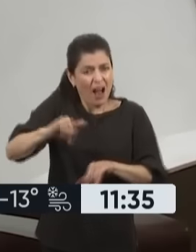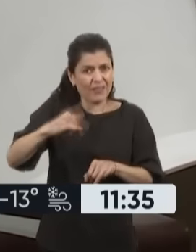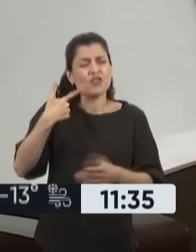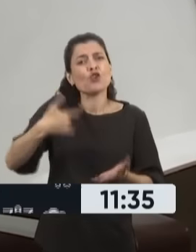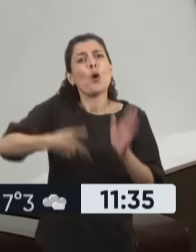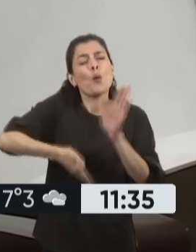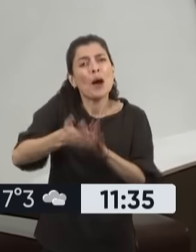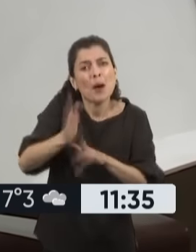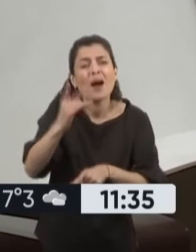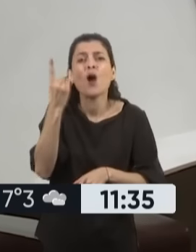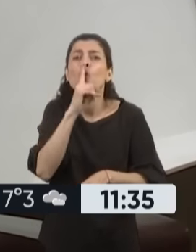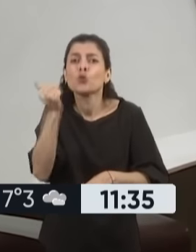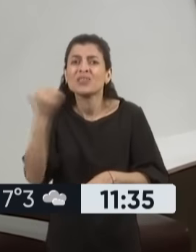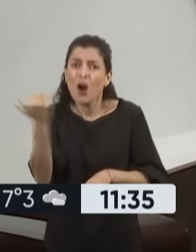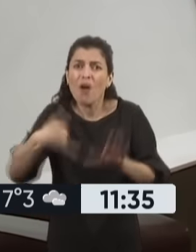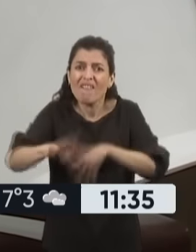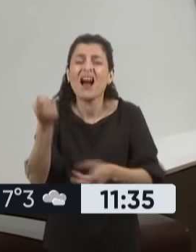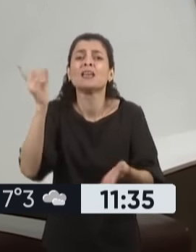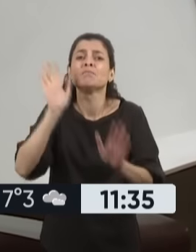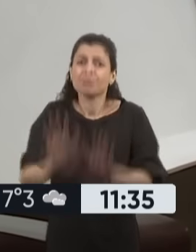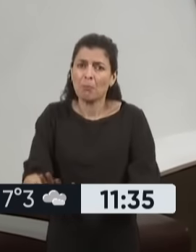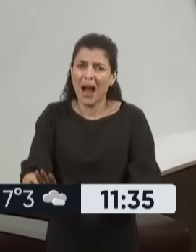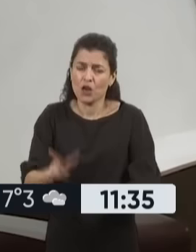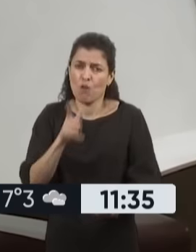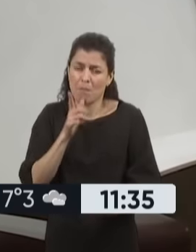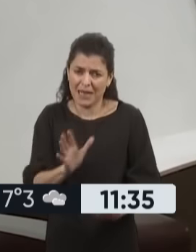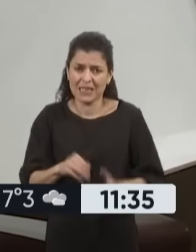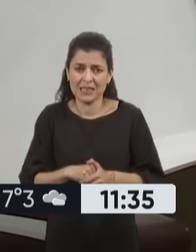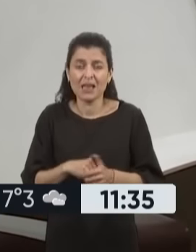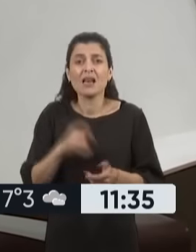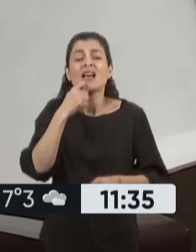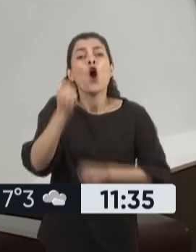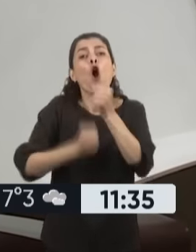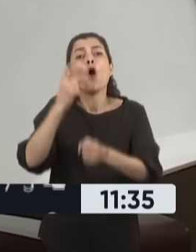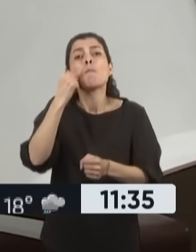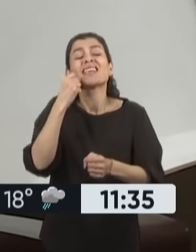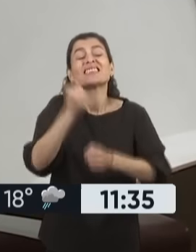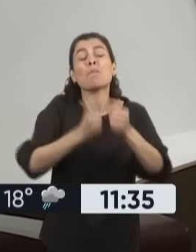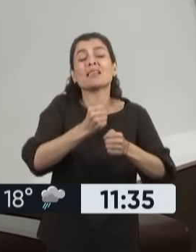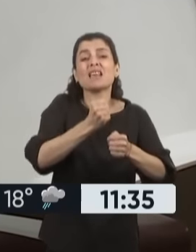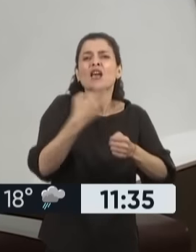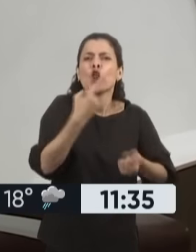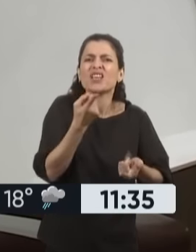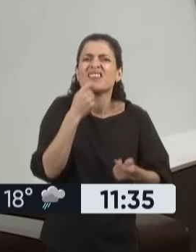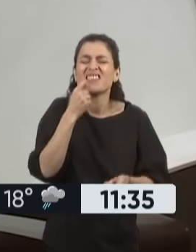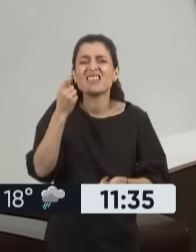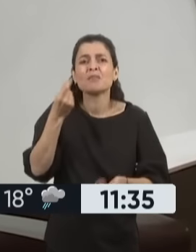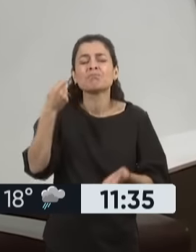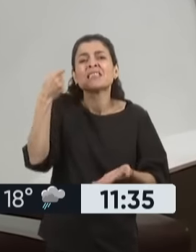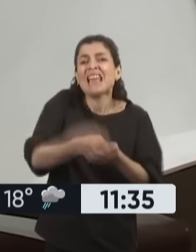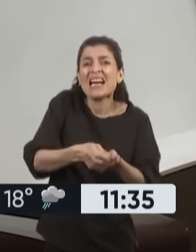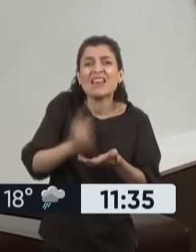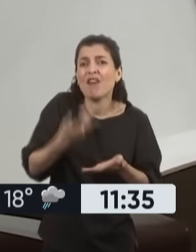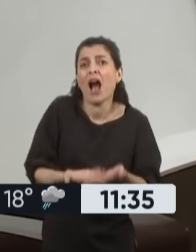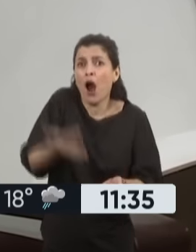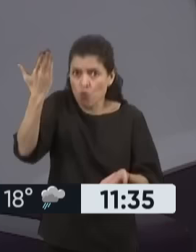anunciada por la Uta también para el jueves y los empresarios dicen Si no hay aumento de tarifas o no hay aumento de compensaciones nosotros no podemos